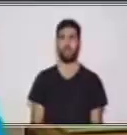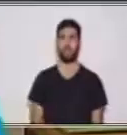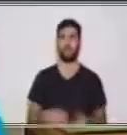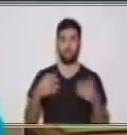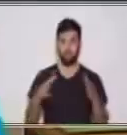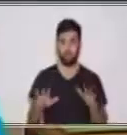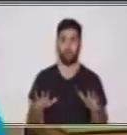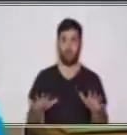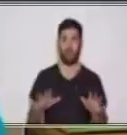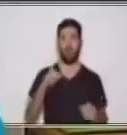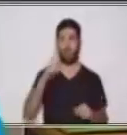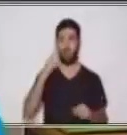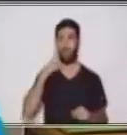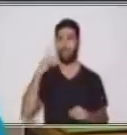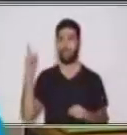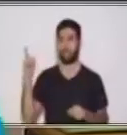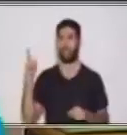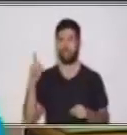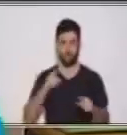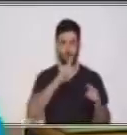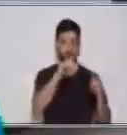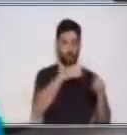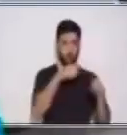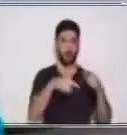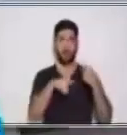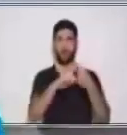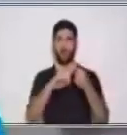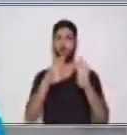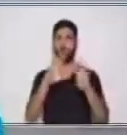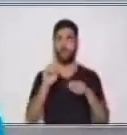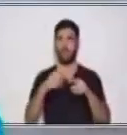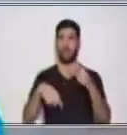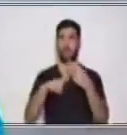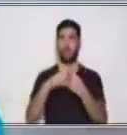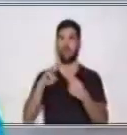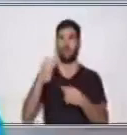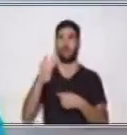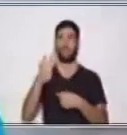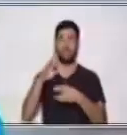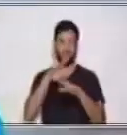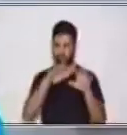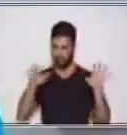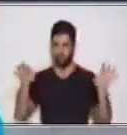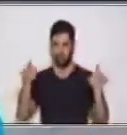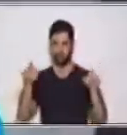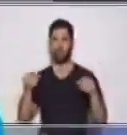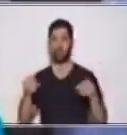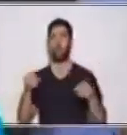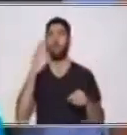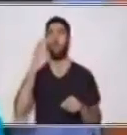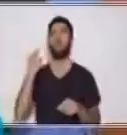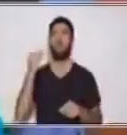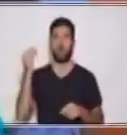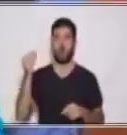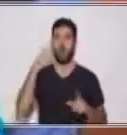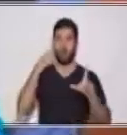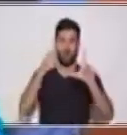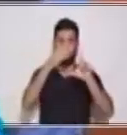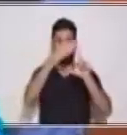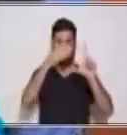Aplica para el triángulo rectángulo alfa más beta más 90 grados es igual a 180 grados. ¿Por qué? Porque aquí tenemos un